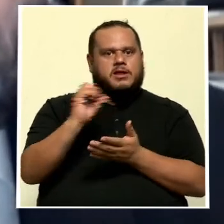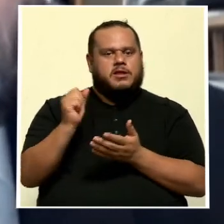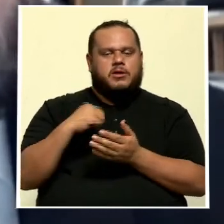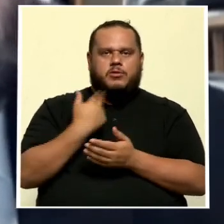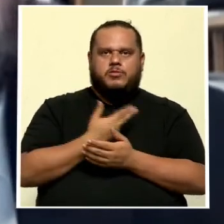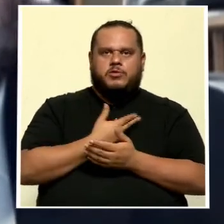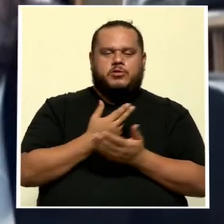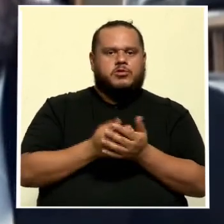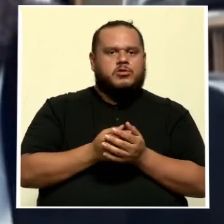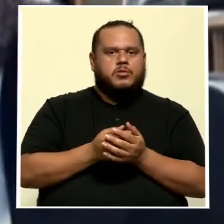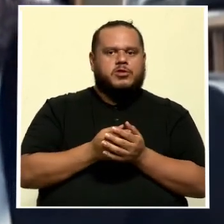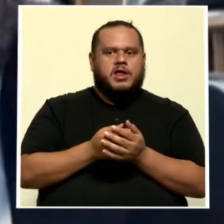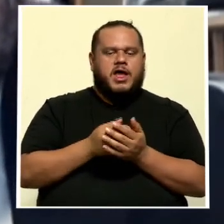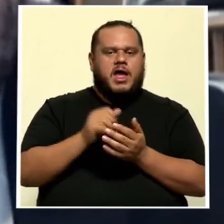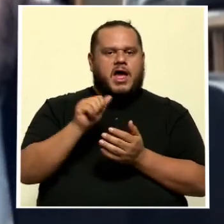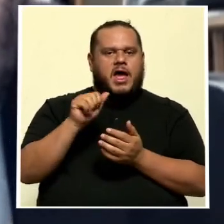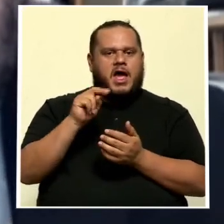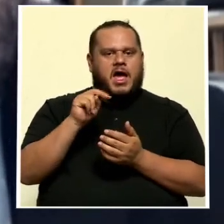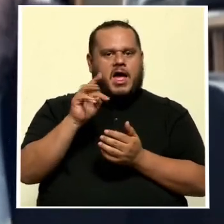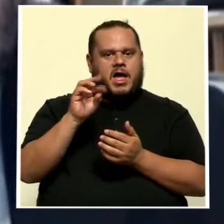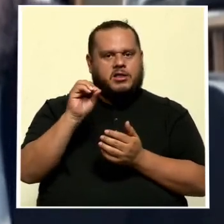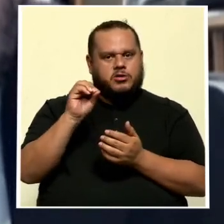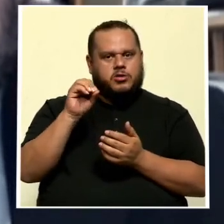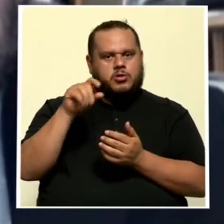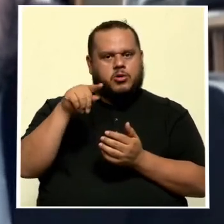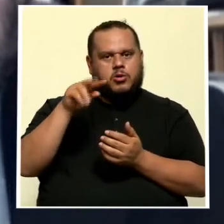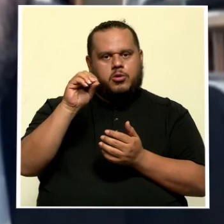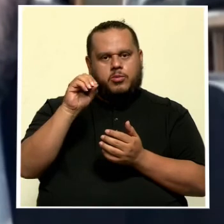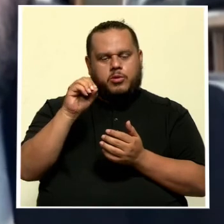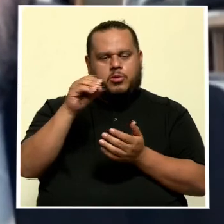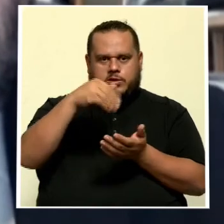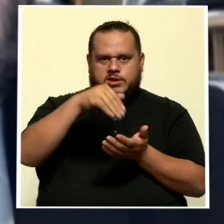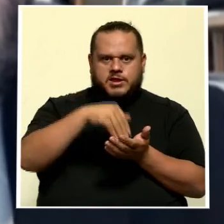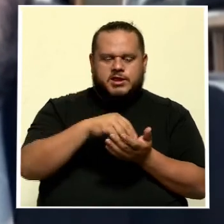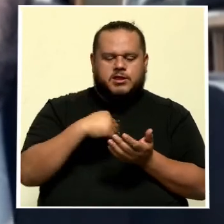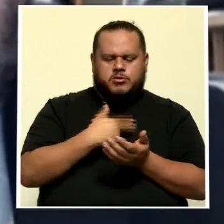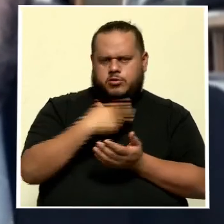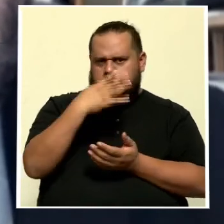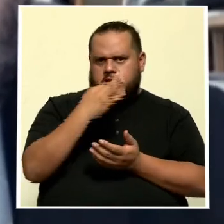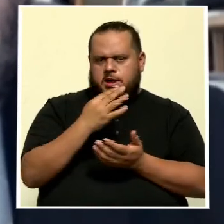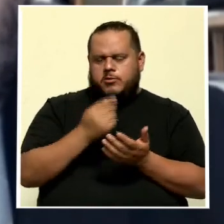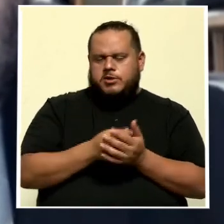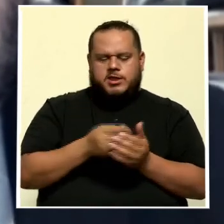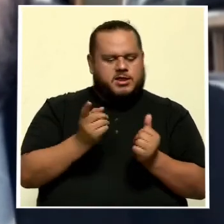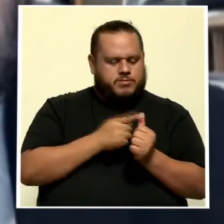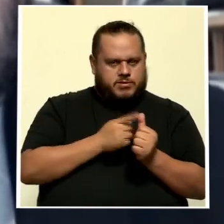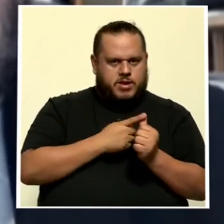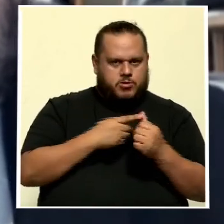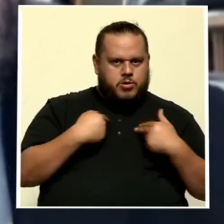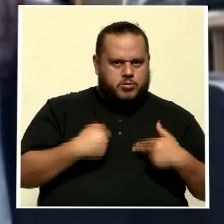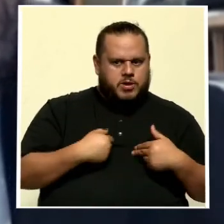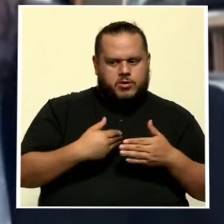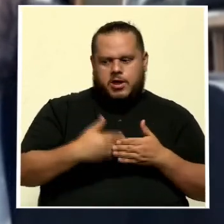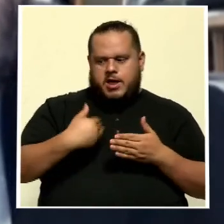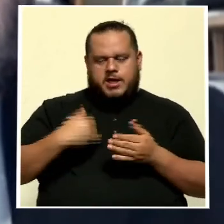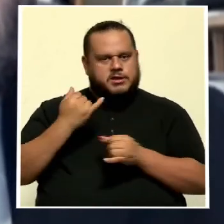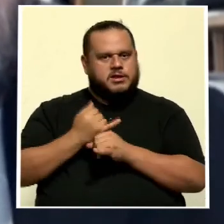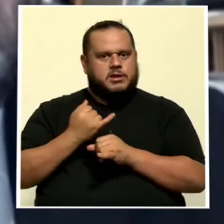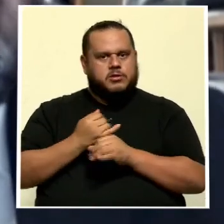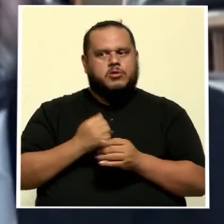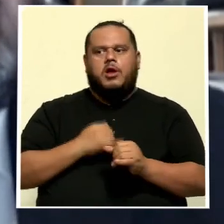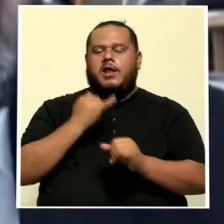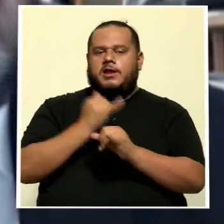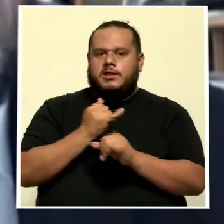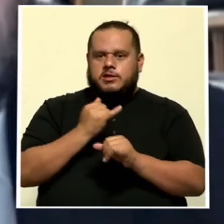somos antropocentristas, creemos en el ser humano y en su dignidad, creemos que está primero el ser humano antes que la institución. La institución